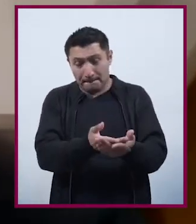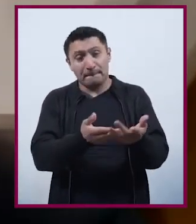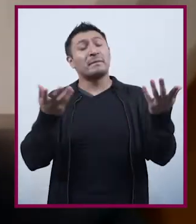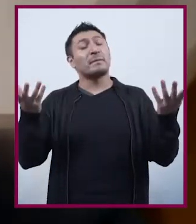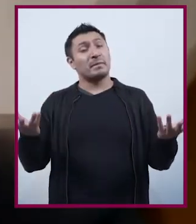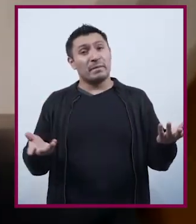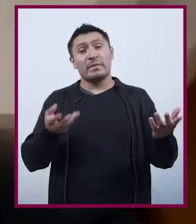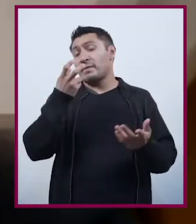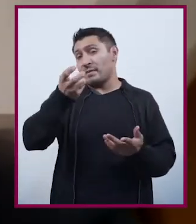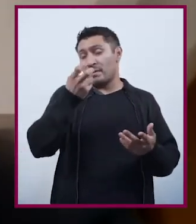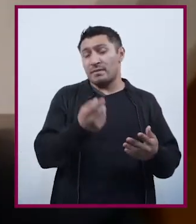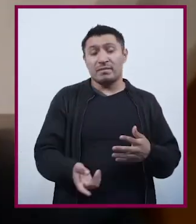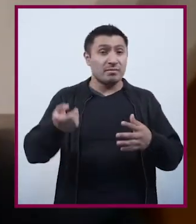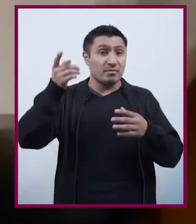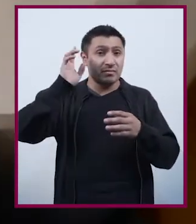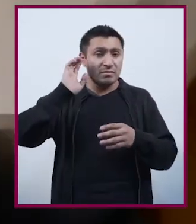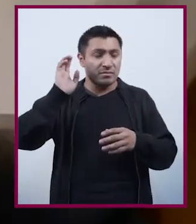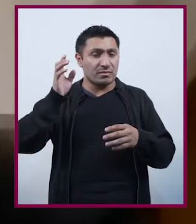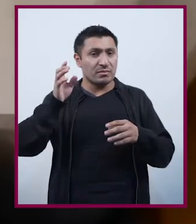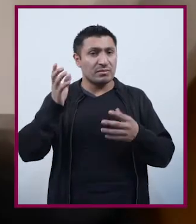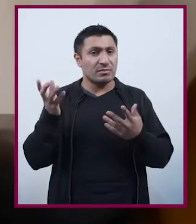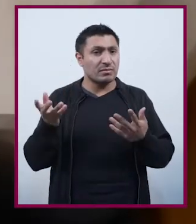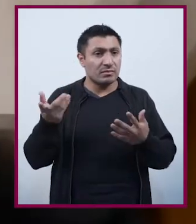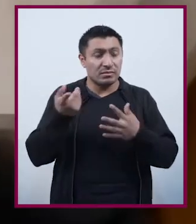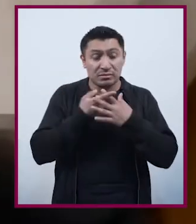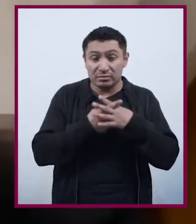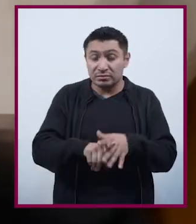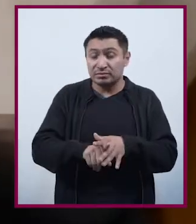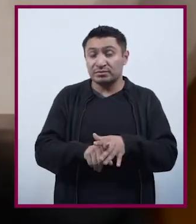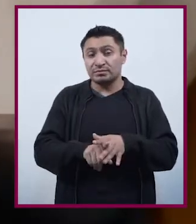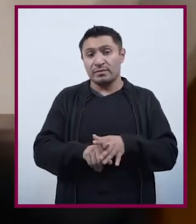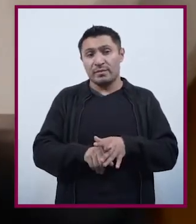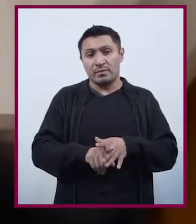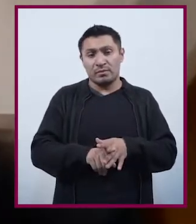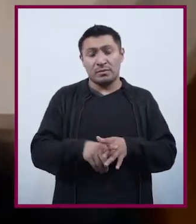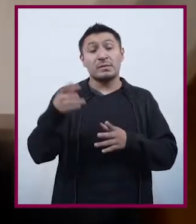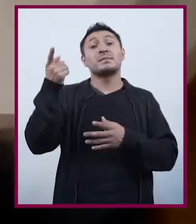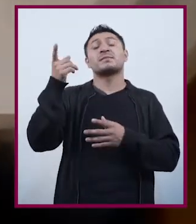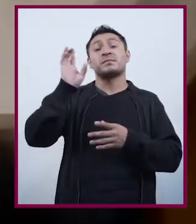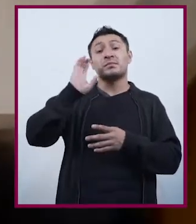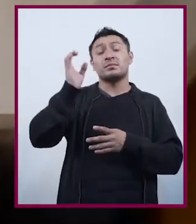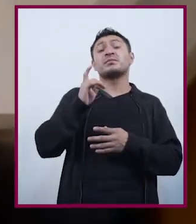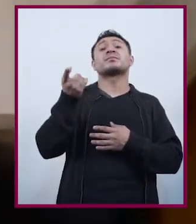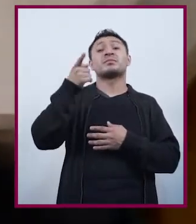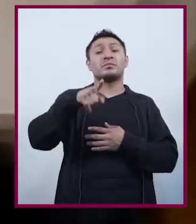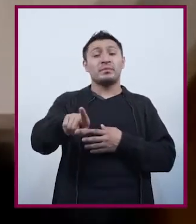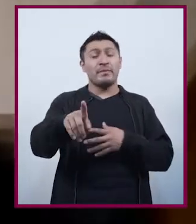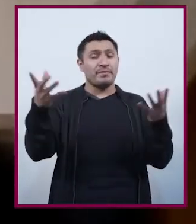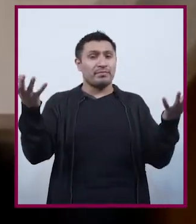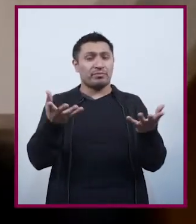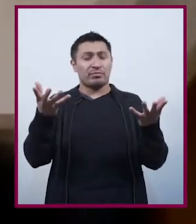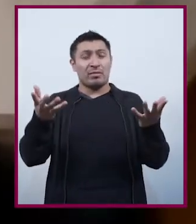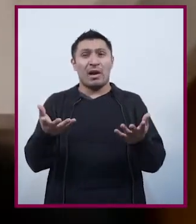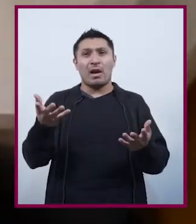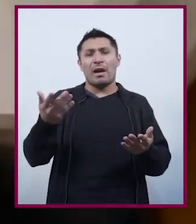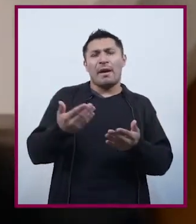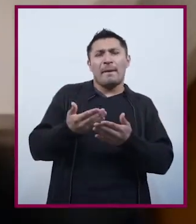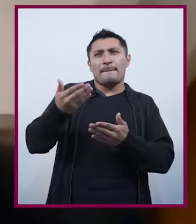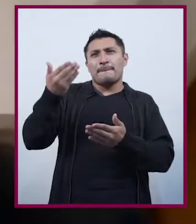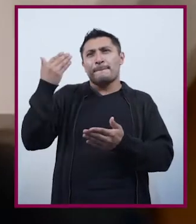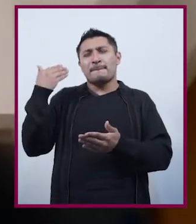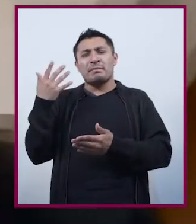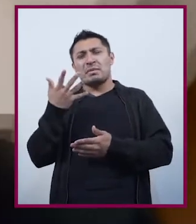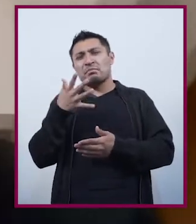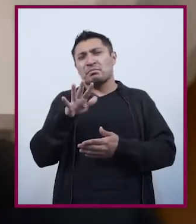supuesto, se da con base en un decreto que hizo hace